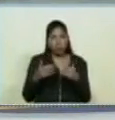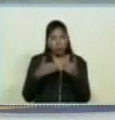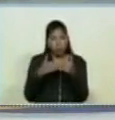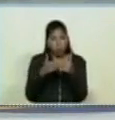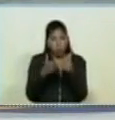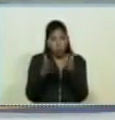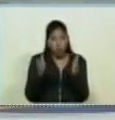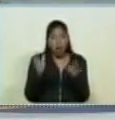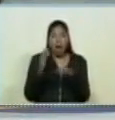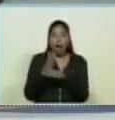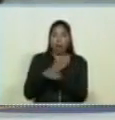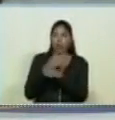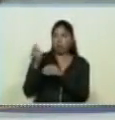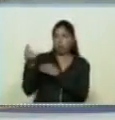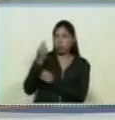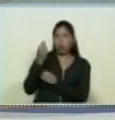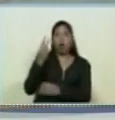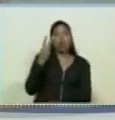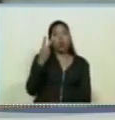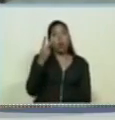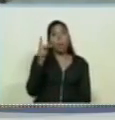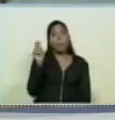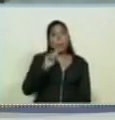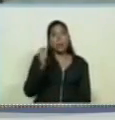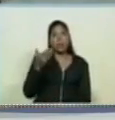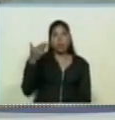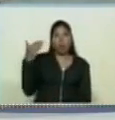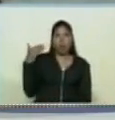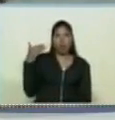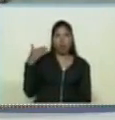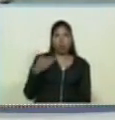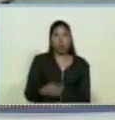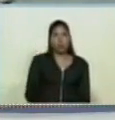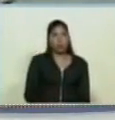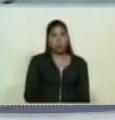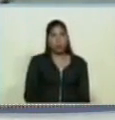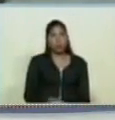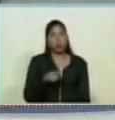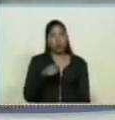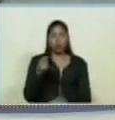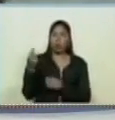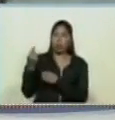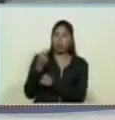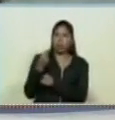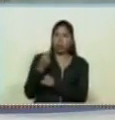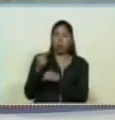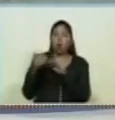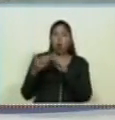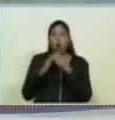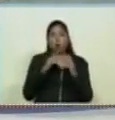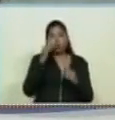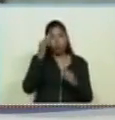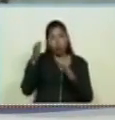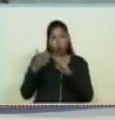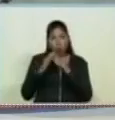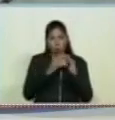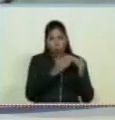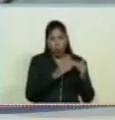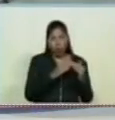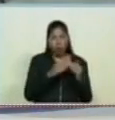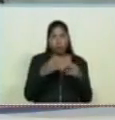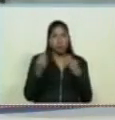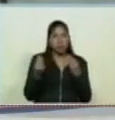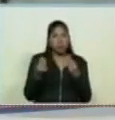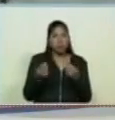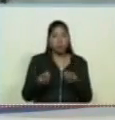su instrucción dada hace 2 meses al Poder Popular. Usted instruyó a los consejos comunales y las comunas que